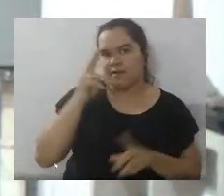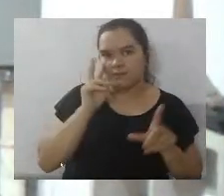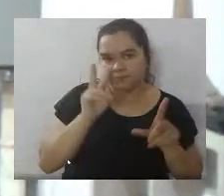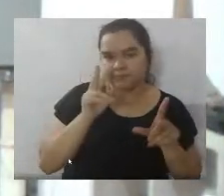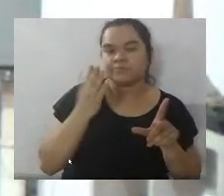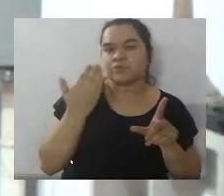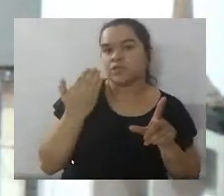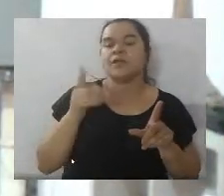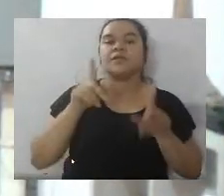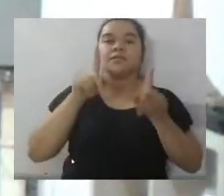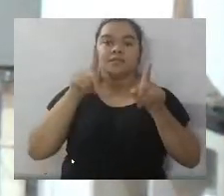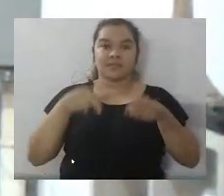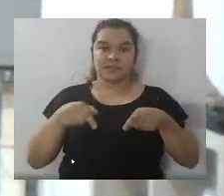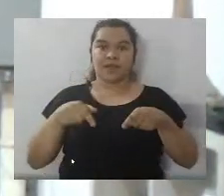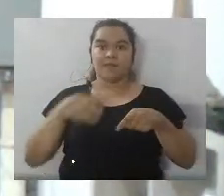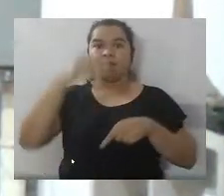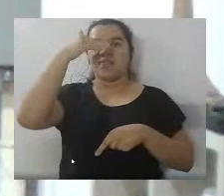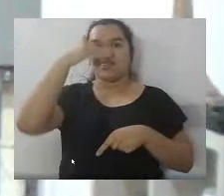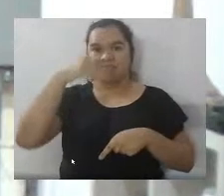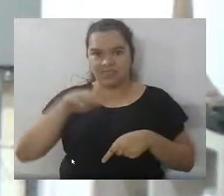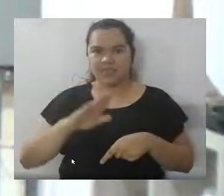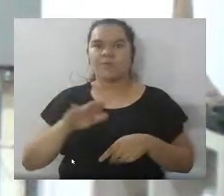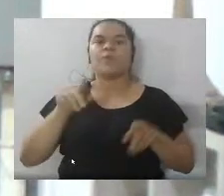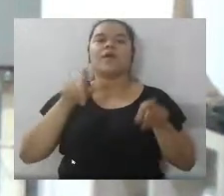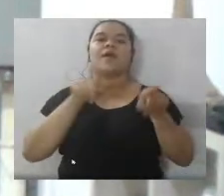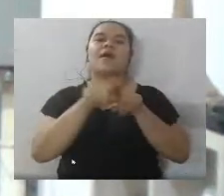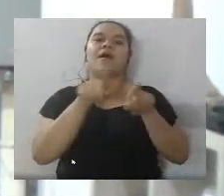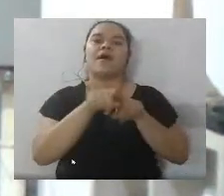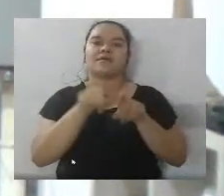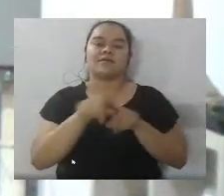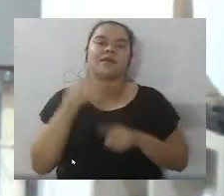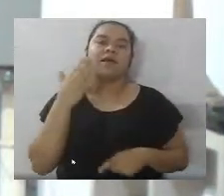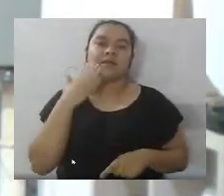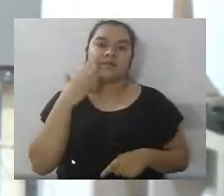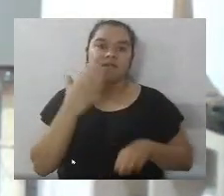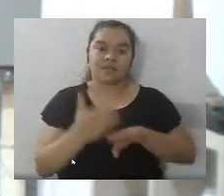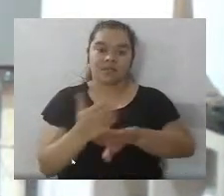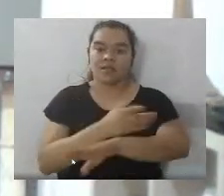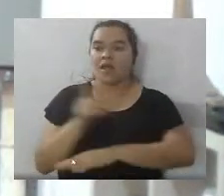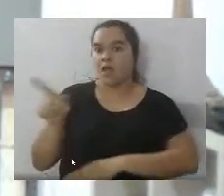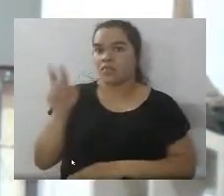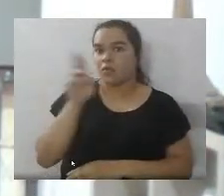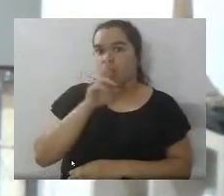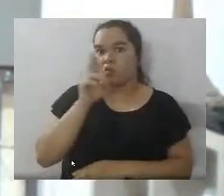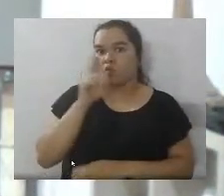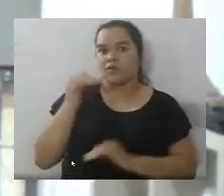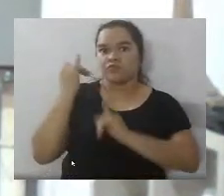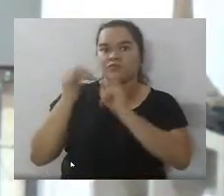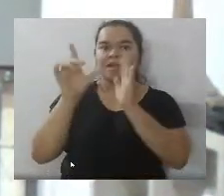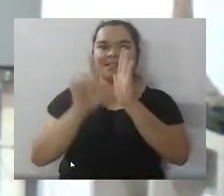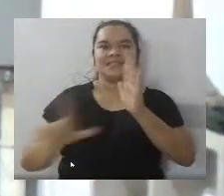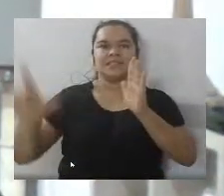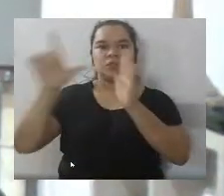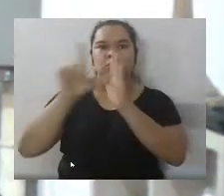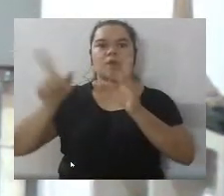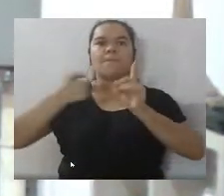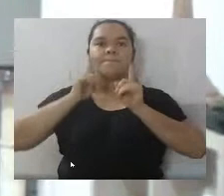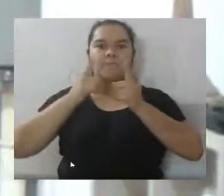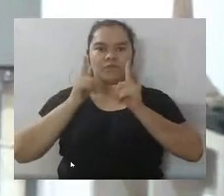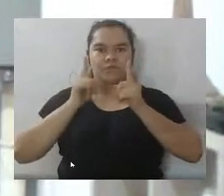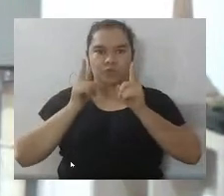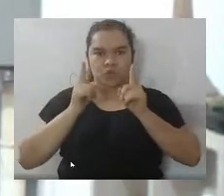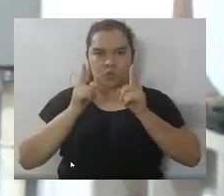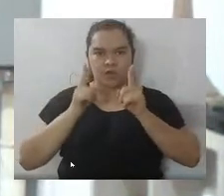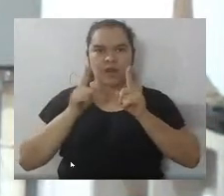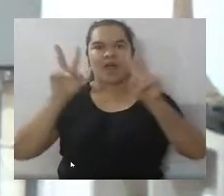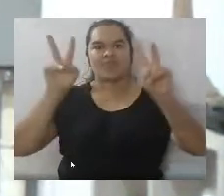para conocer al resto de las carreras de la FACENA, como hoy decía la decana, las licenciaturas y los profesorados en las